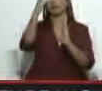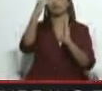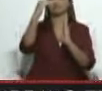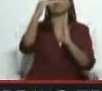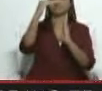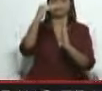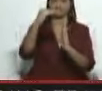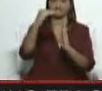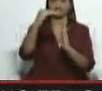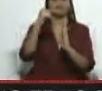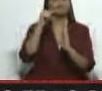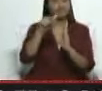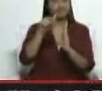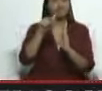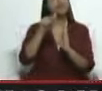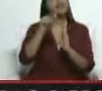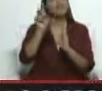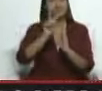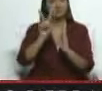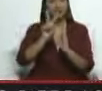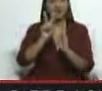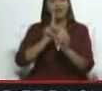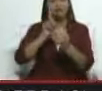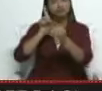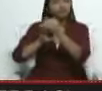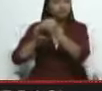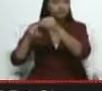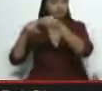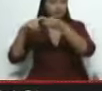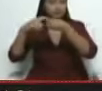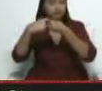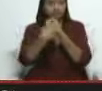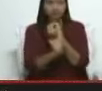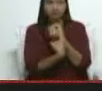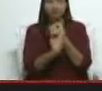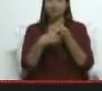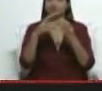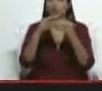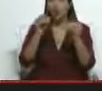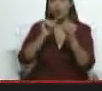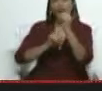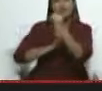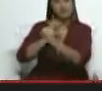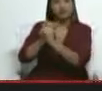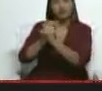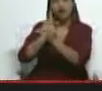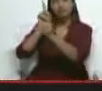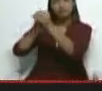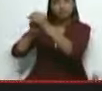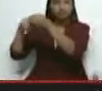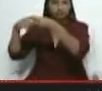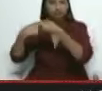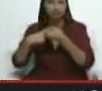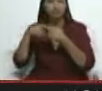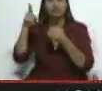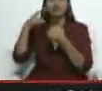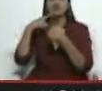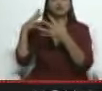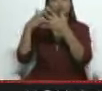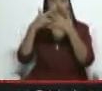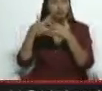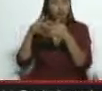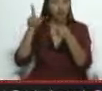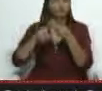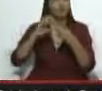pero también insertándose por completo en el escenario internacional que los pueblos de Estados Unidos los de la Unión